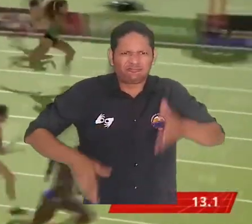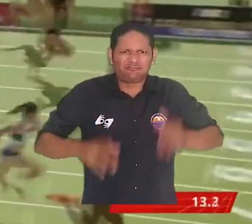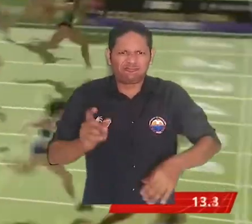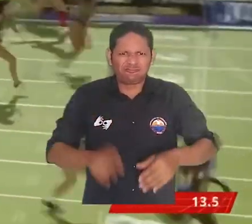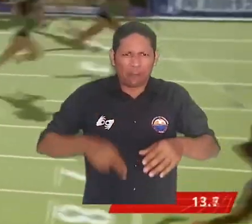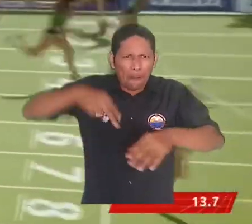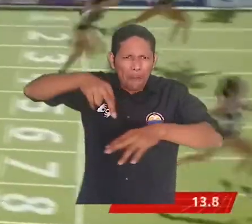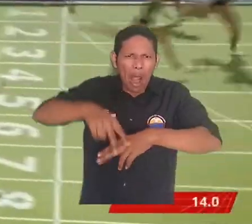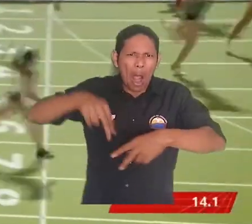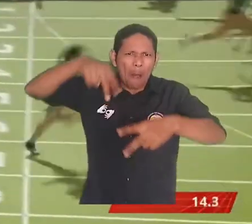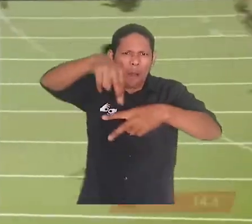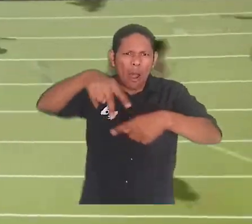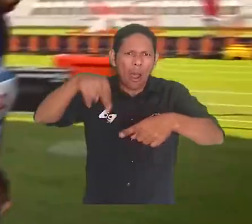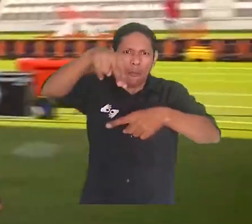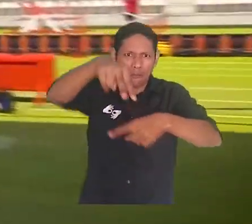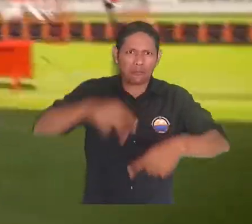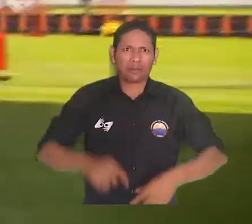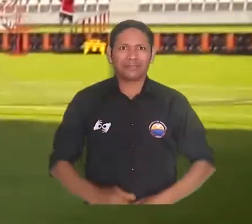heptatlón.